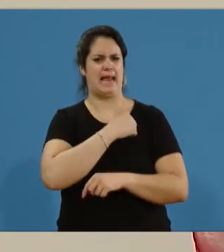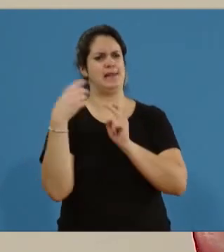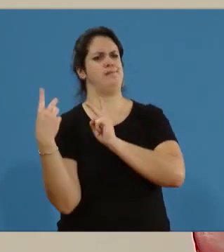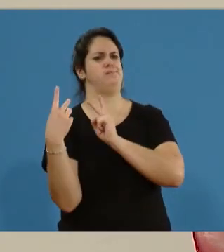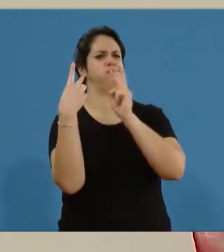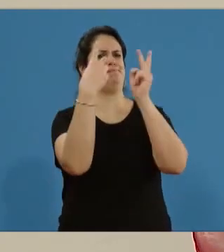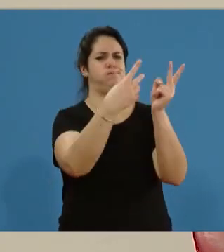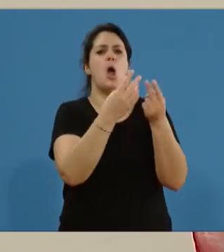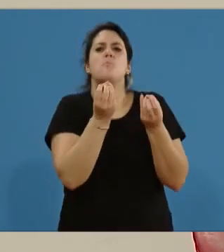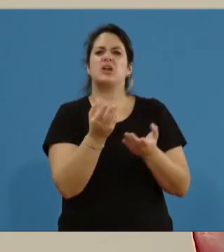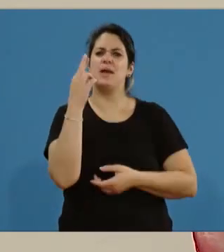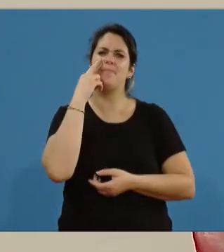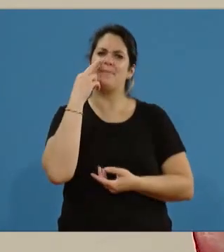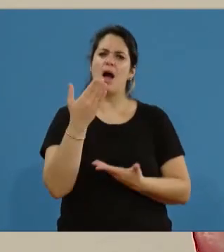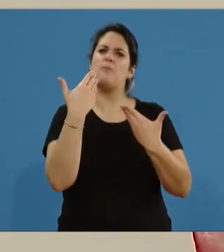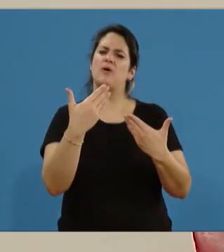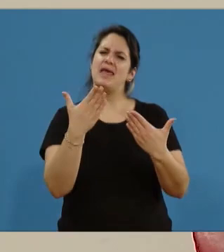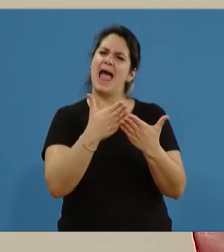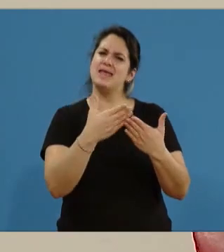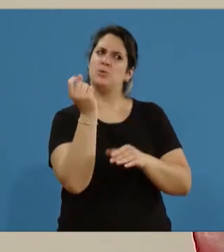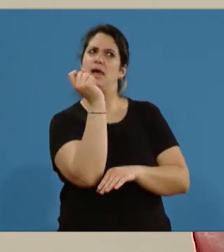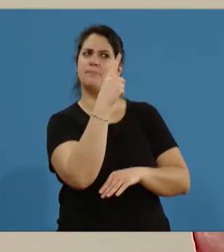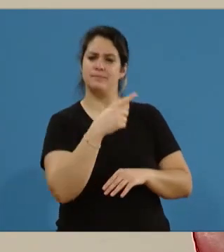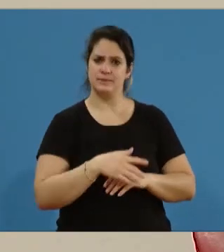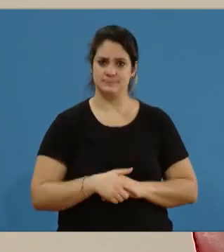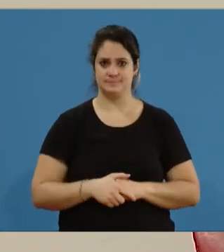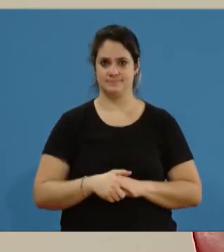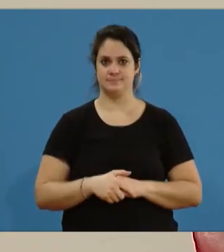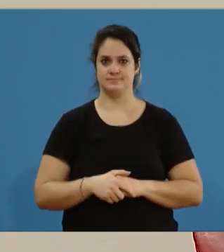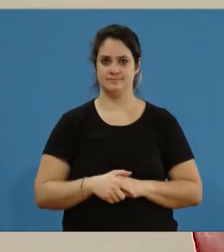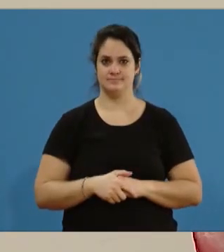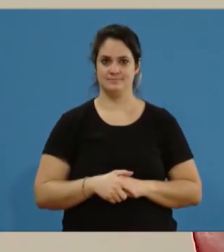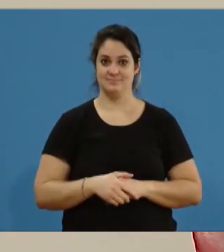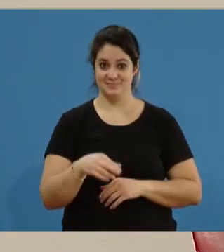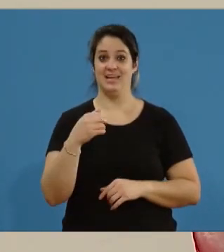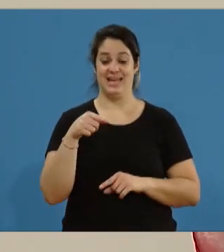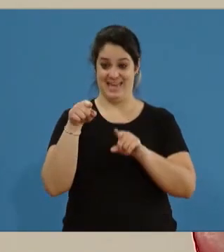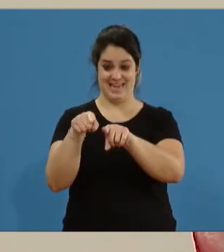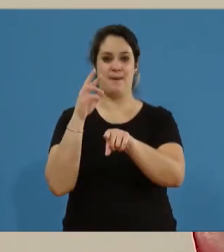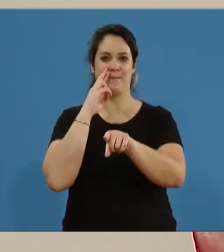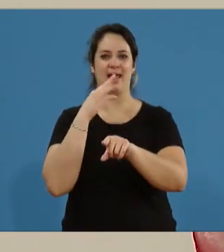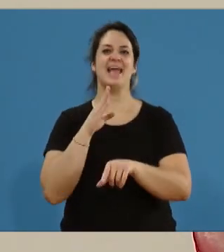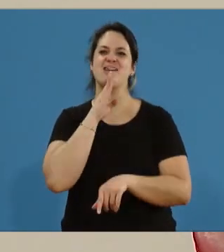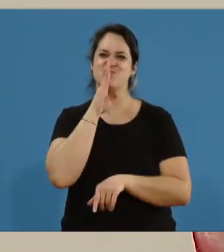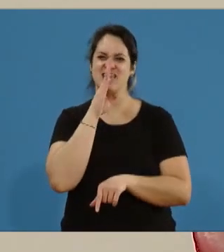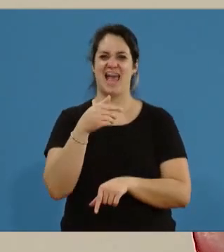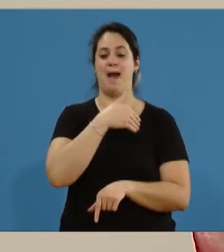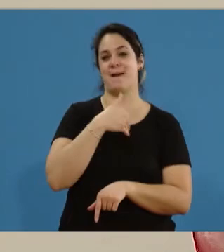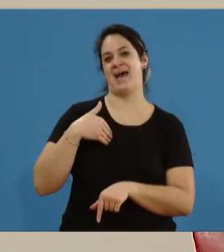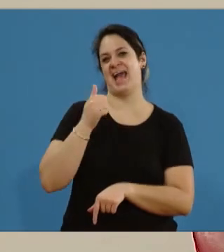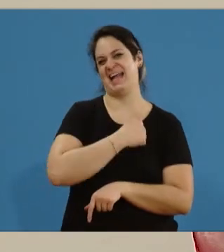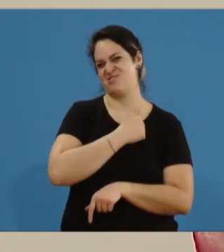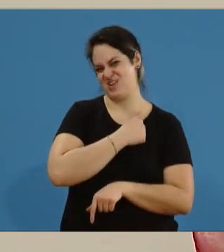hubiera mudado solo porque el papá quería estudiar. El papá de Miguel es judío, pero la mamá es